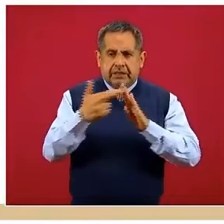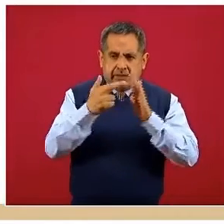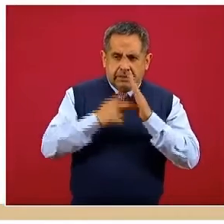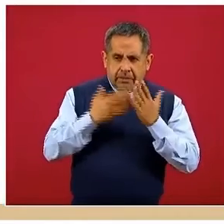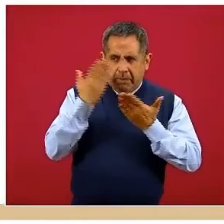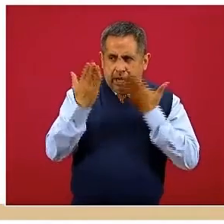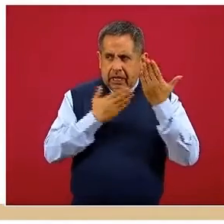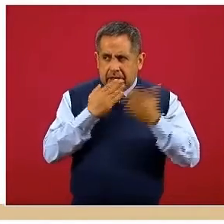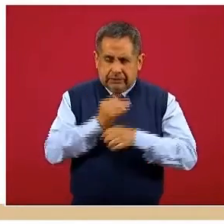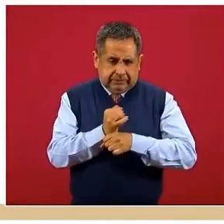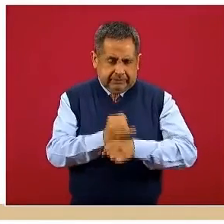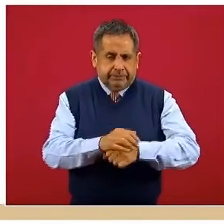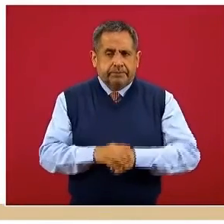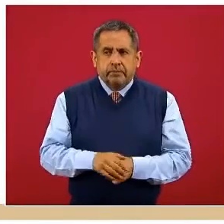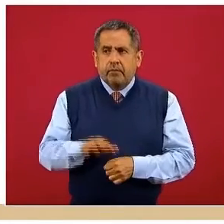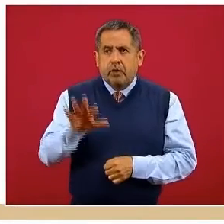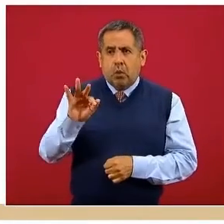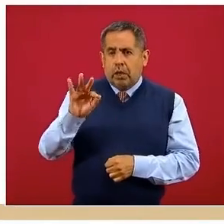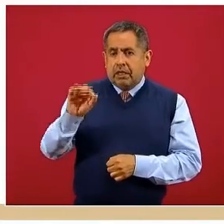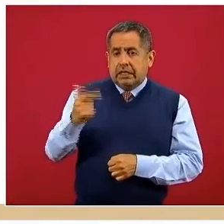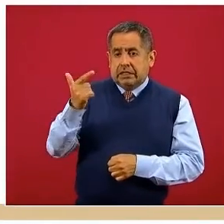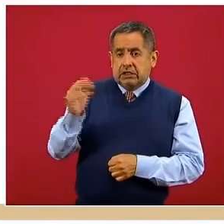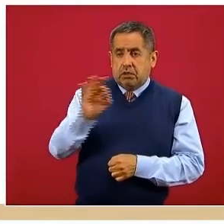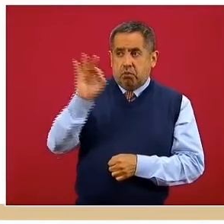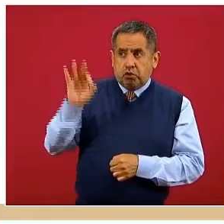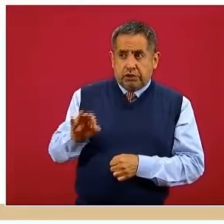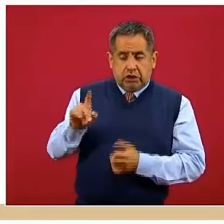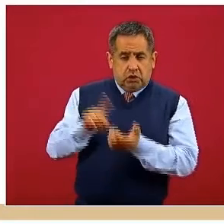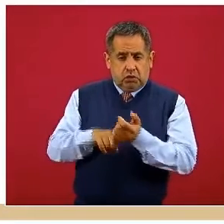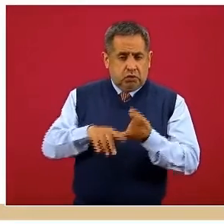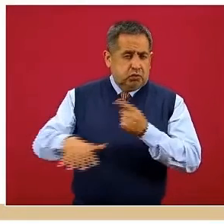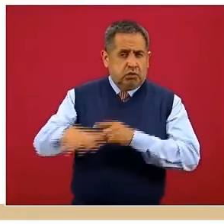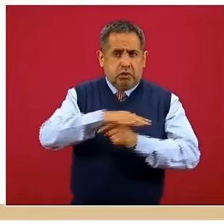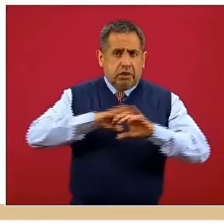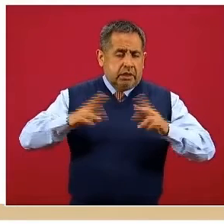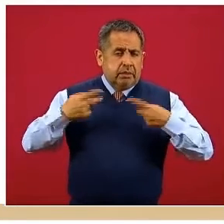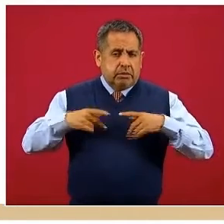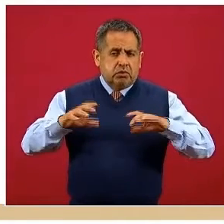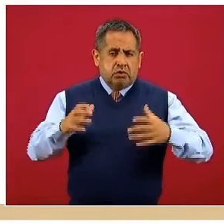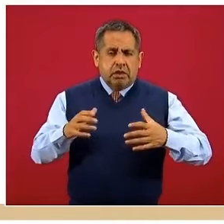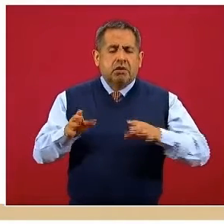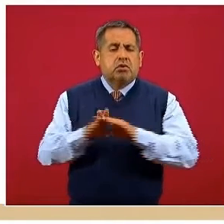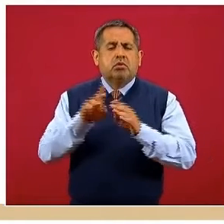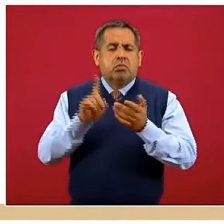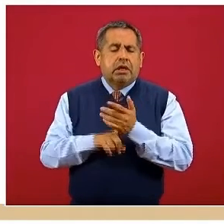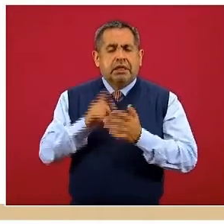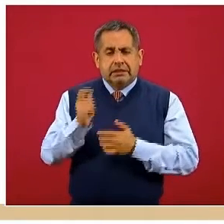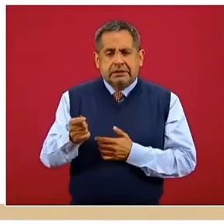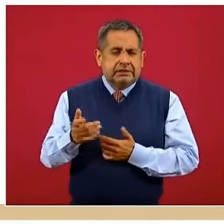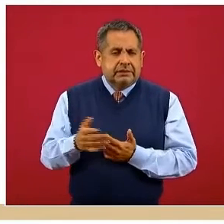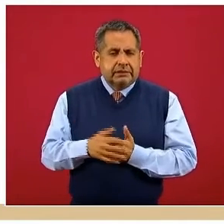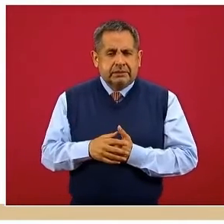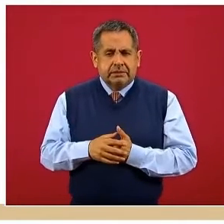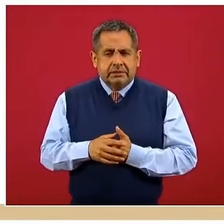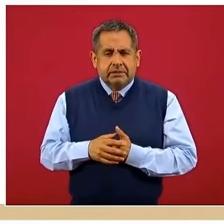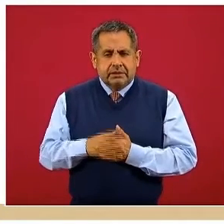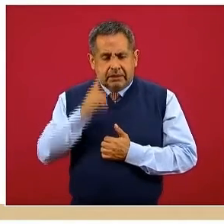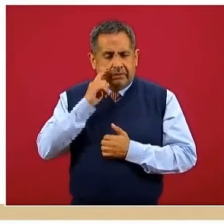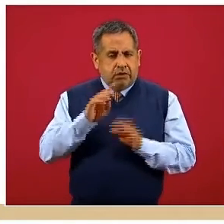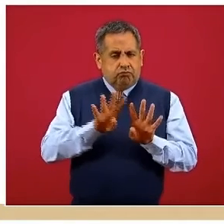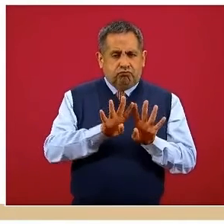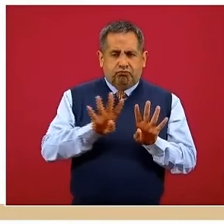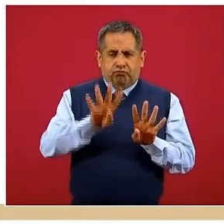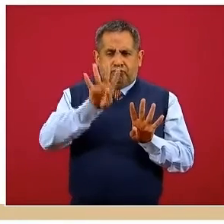estudio. El 47% de este gran total de personas está representada en las barras de